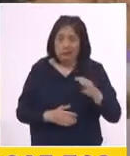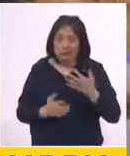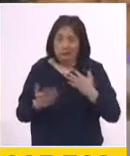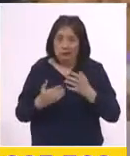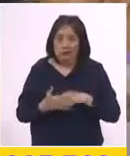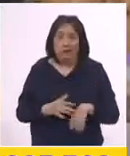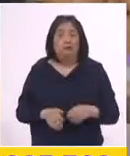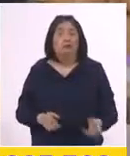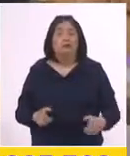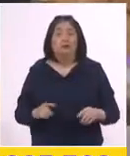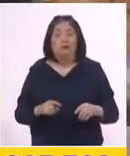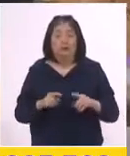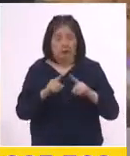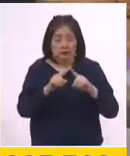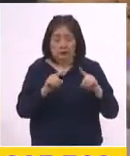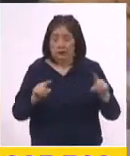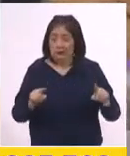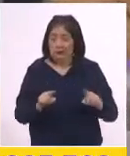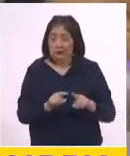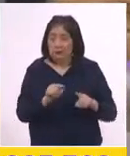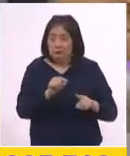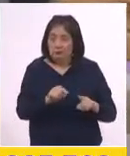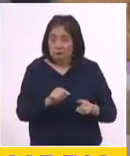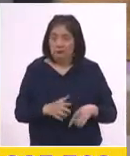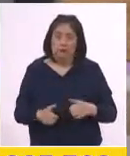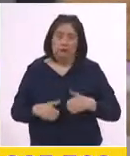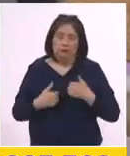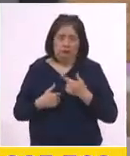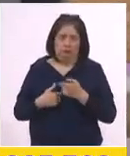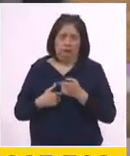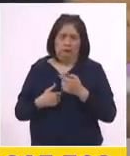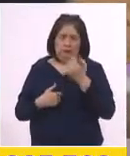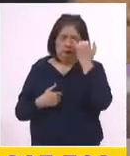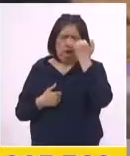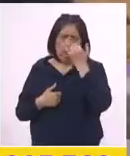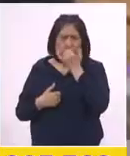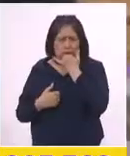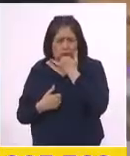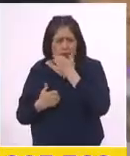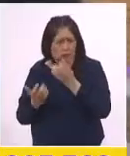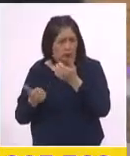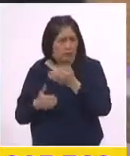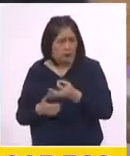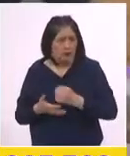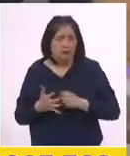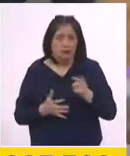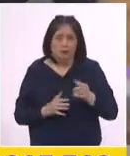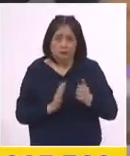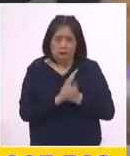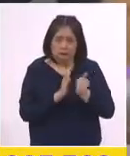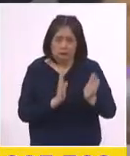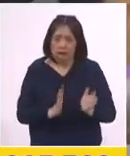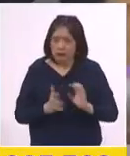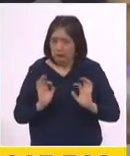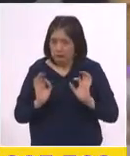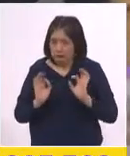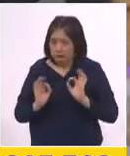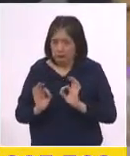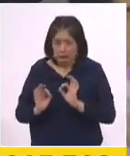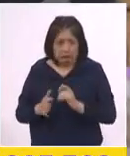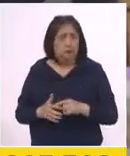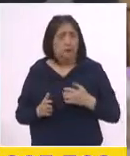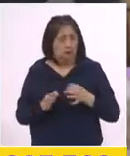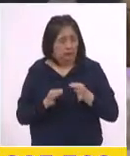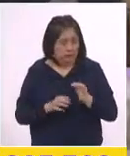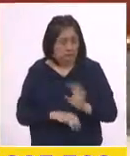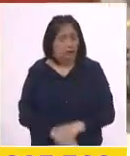del llamado triángulo de la vida. ¿Se trata de un mito o una realidad? Un experto en gestión de riesgos nos aclara esta situación.